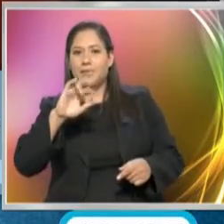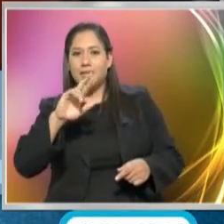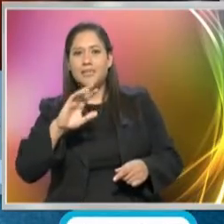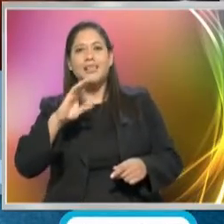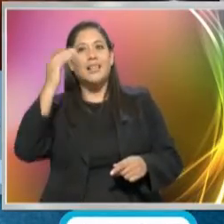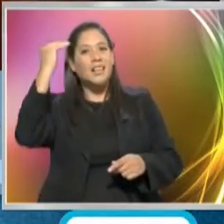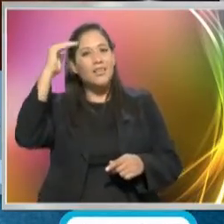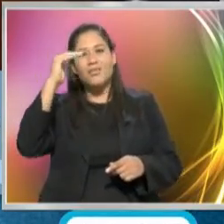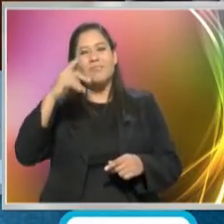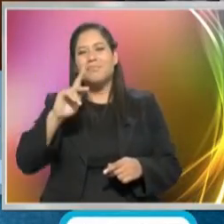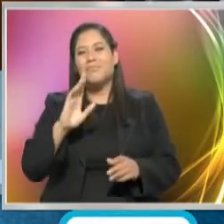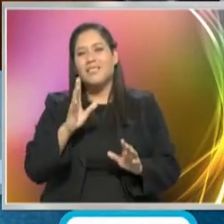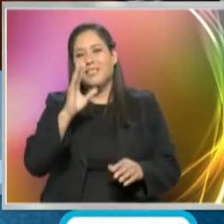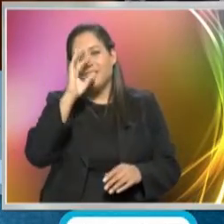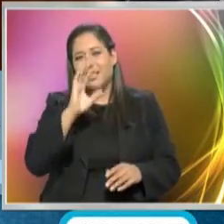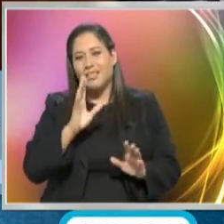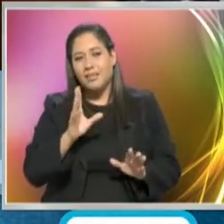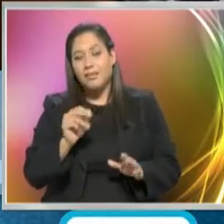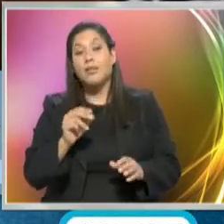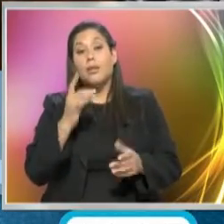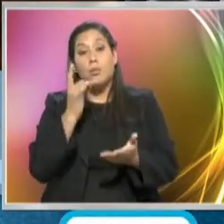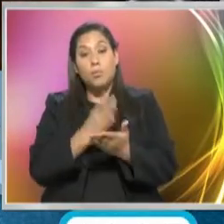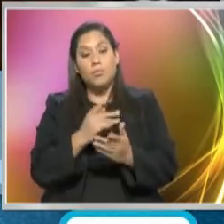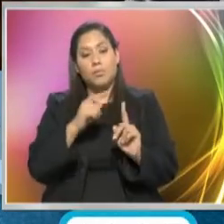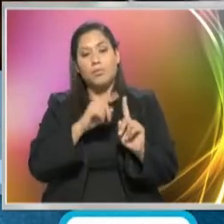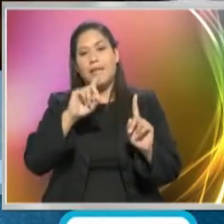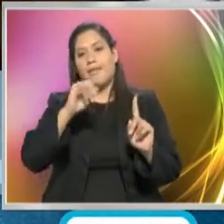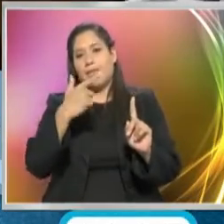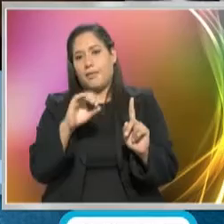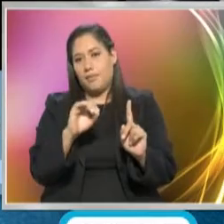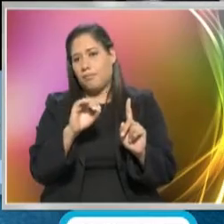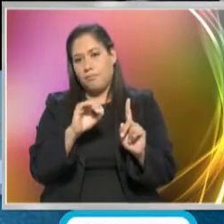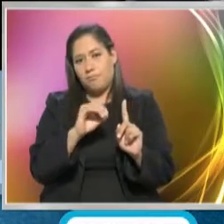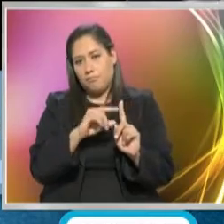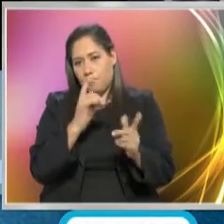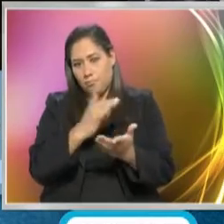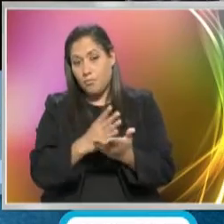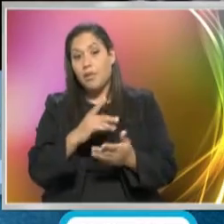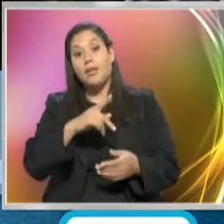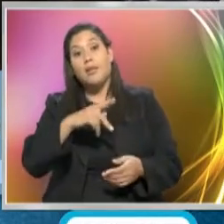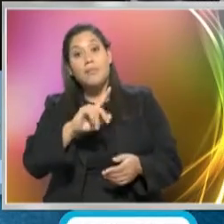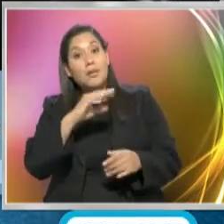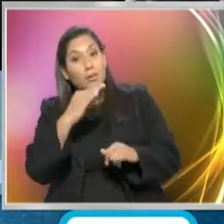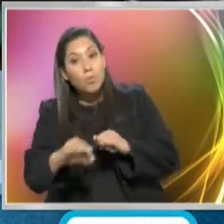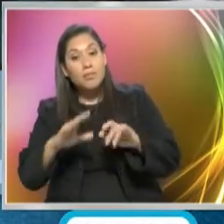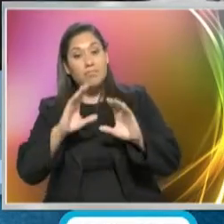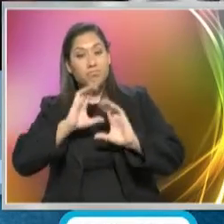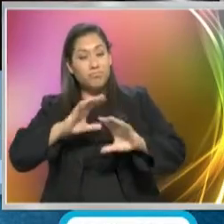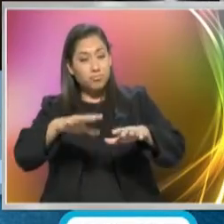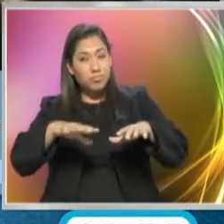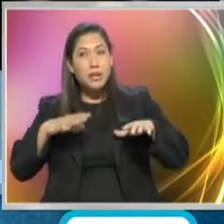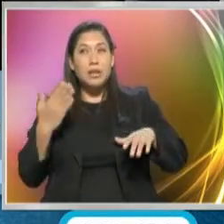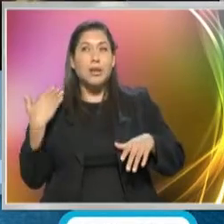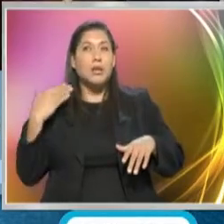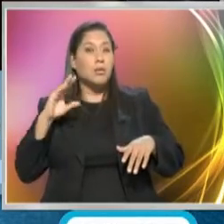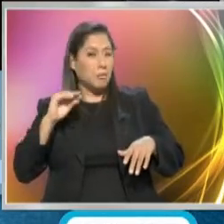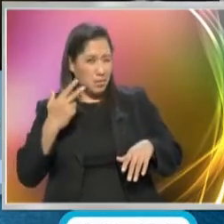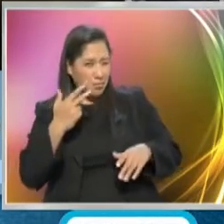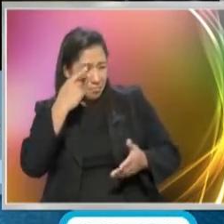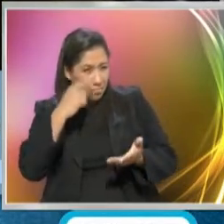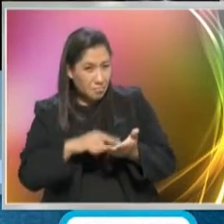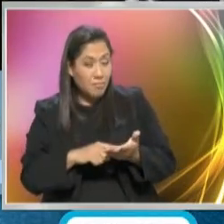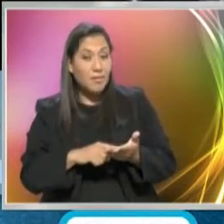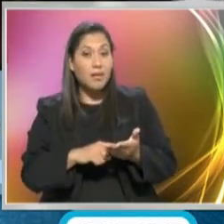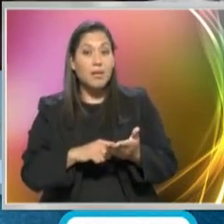adulto, pero ya no pegó tanto. El único que continuaba era Diego Schwenning. Claro. Pero tuvieron su último concierto, me parece que en el 98,